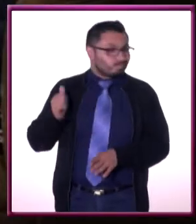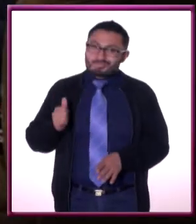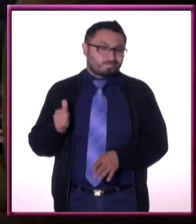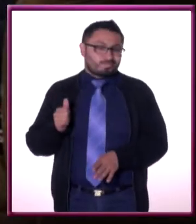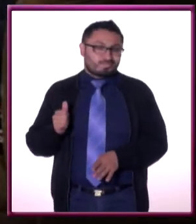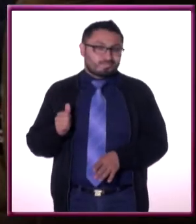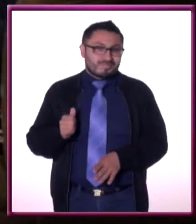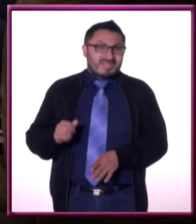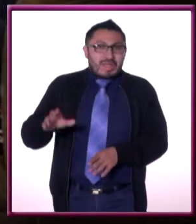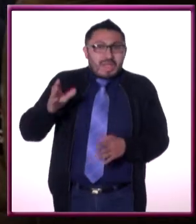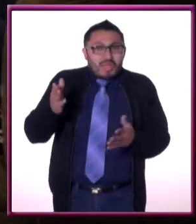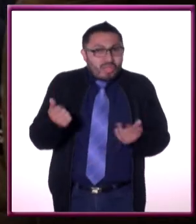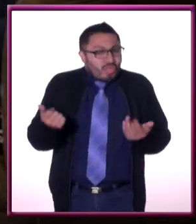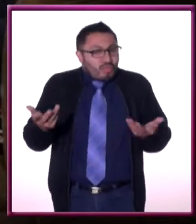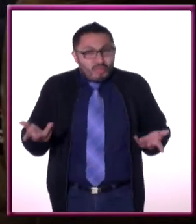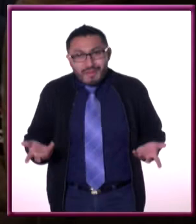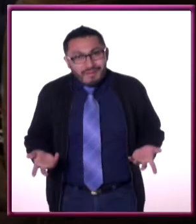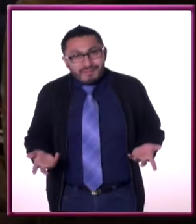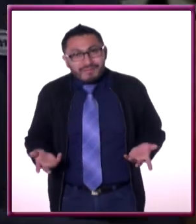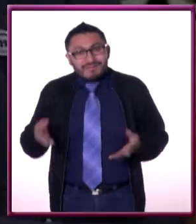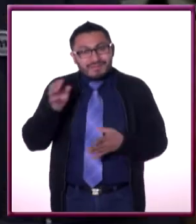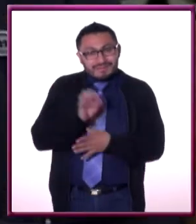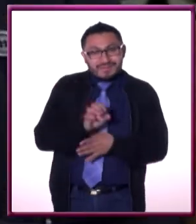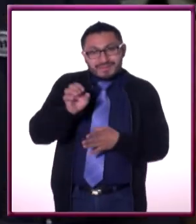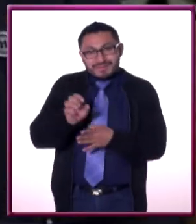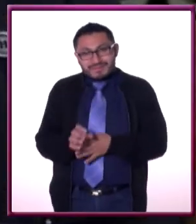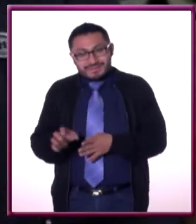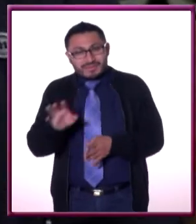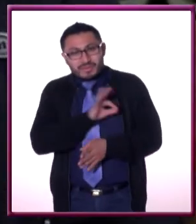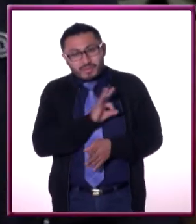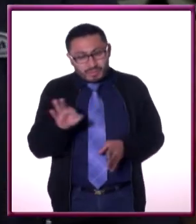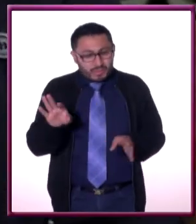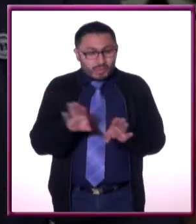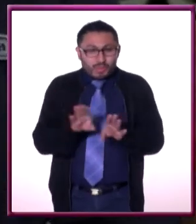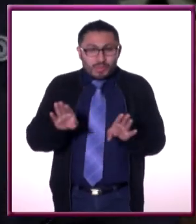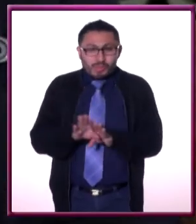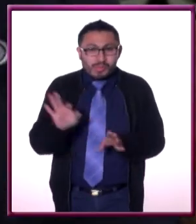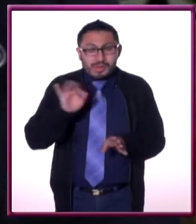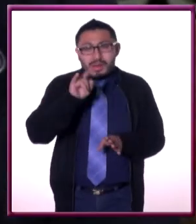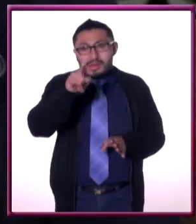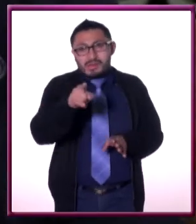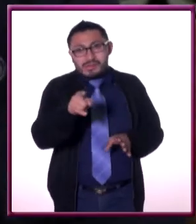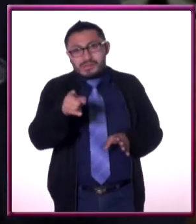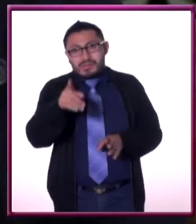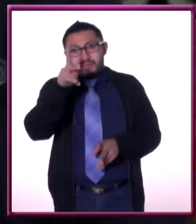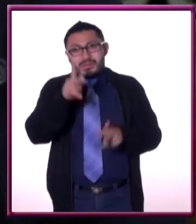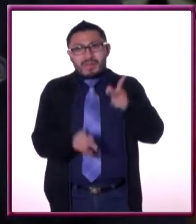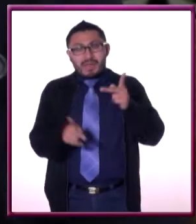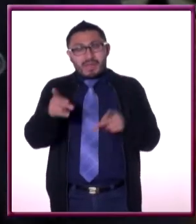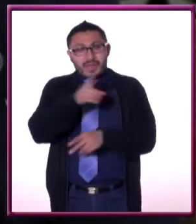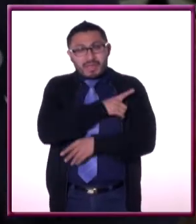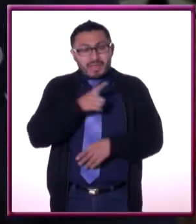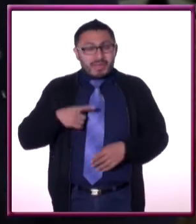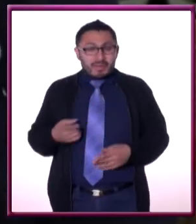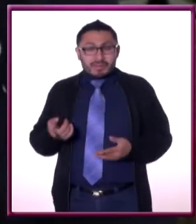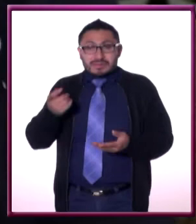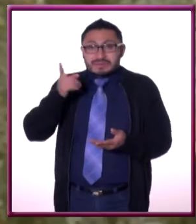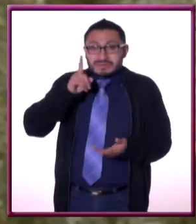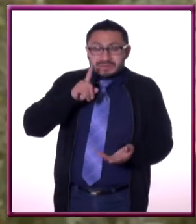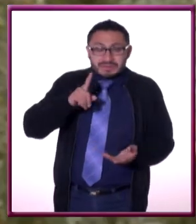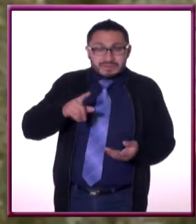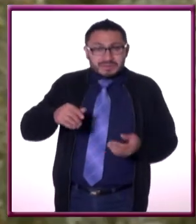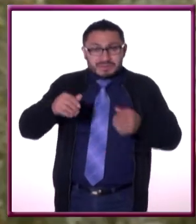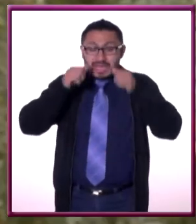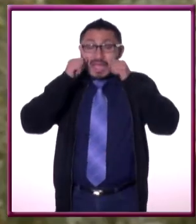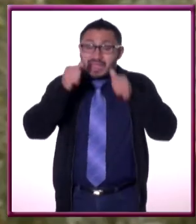Al no tenerlos disponibles. Ahora sí, lo que tiene uno que, tal vez aquí hablábamos de que tenemos que entrar en acción.